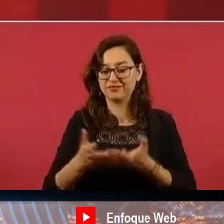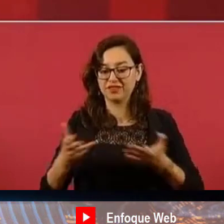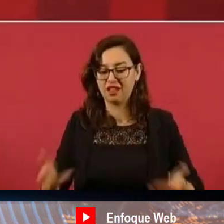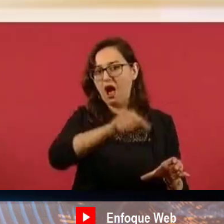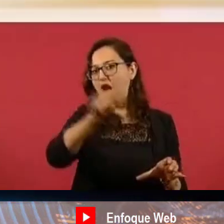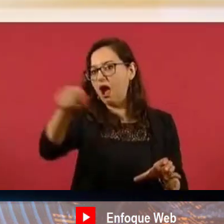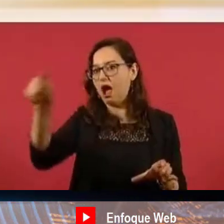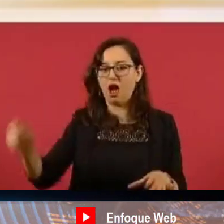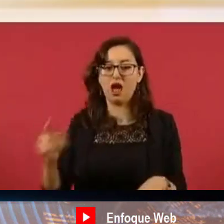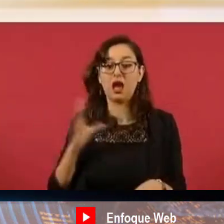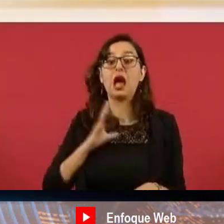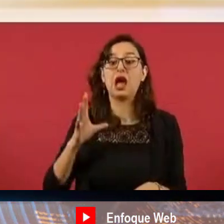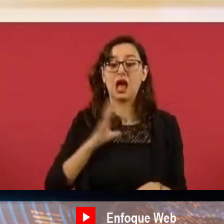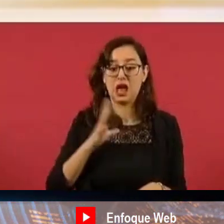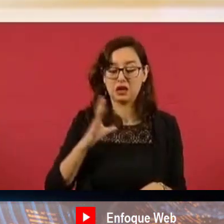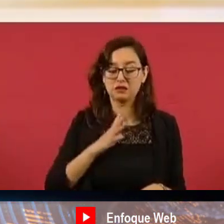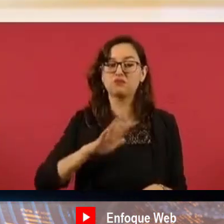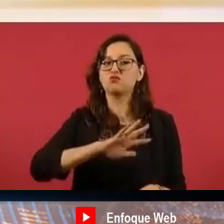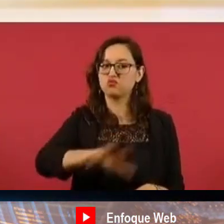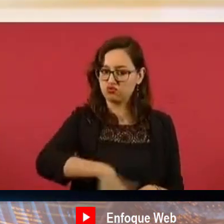clandestinas, porque